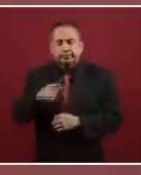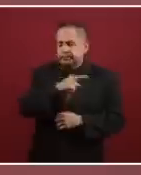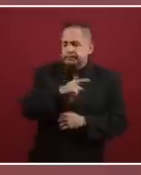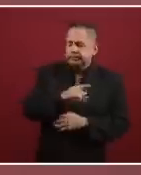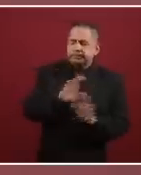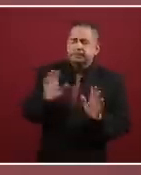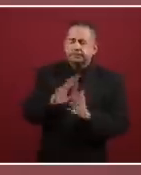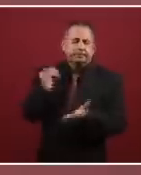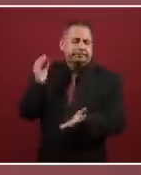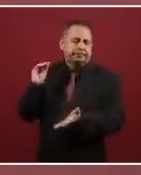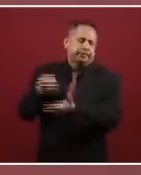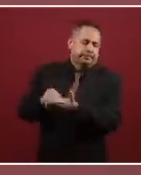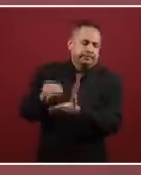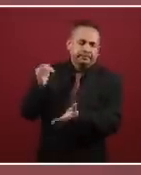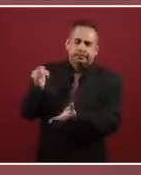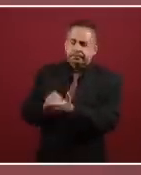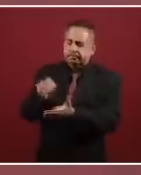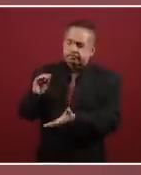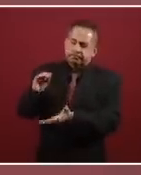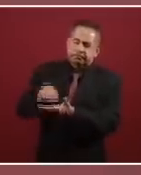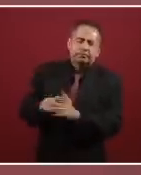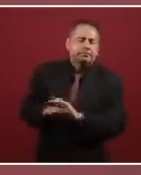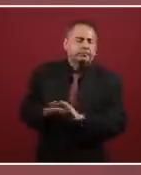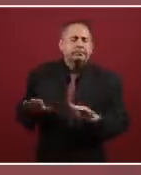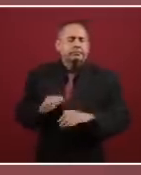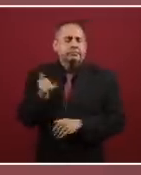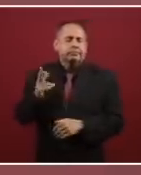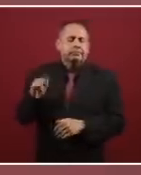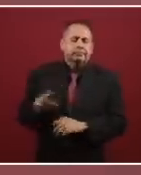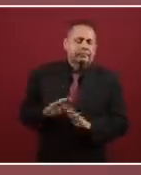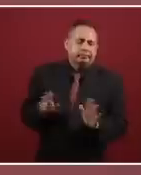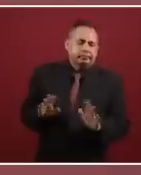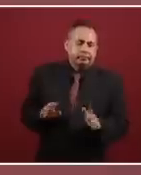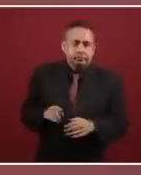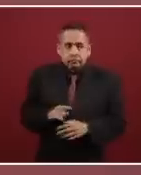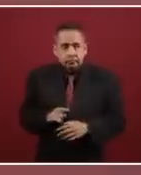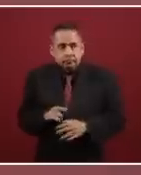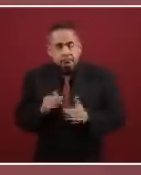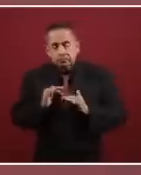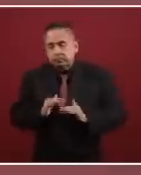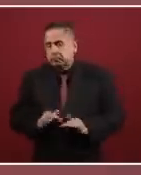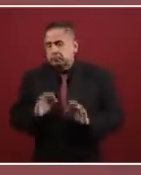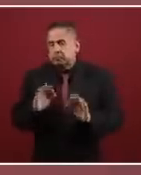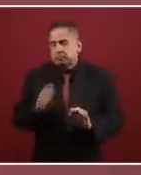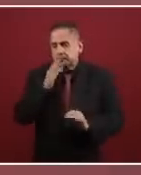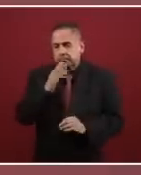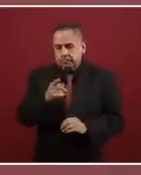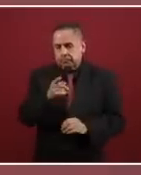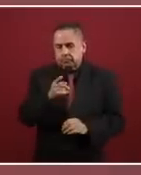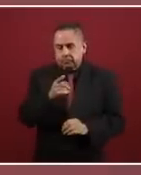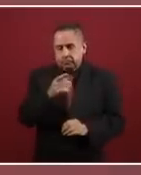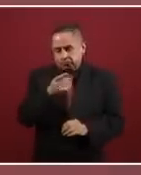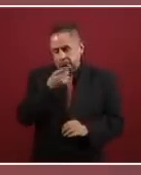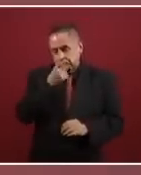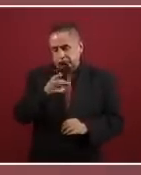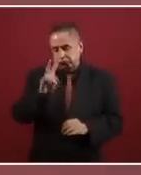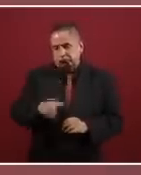la amenaza de la imposición de aranceles. Eso sí puedo